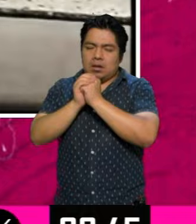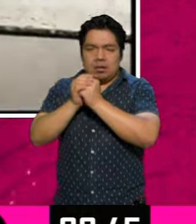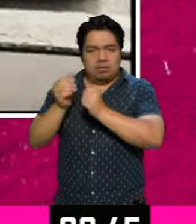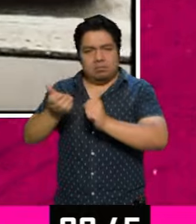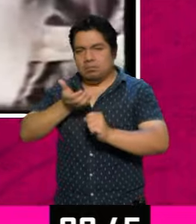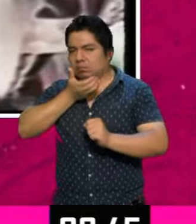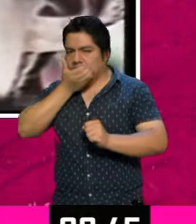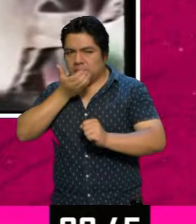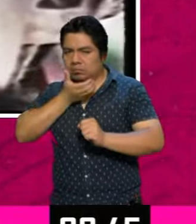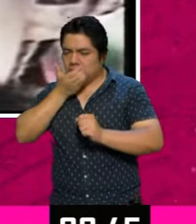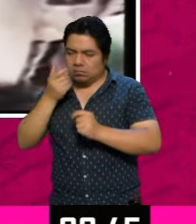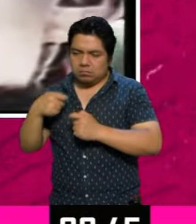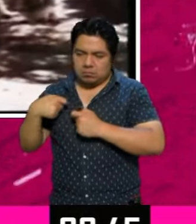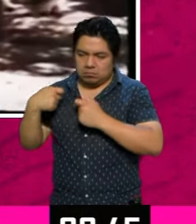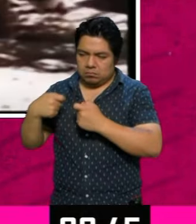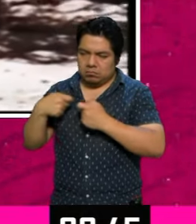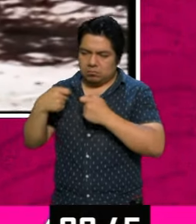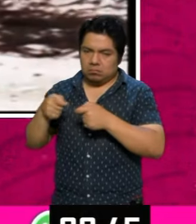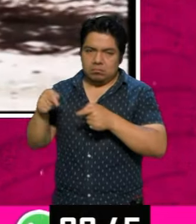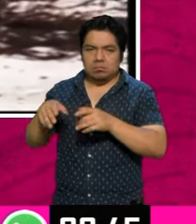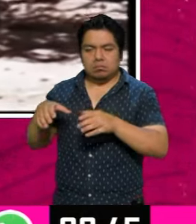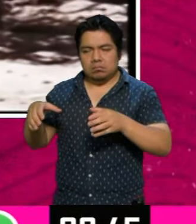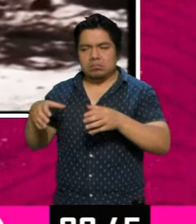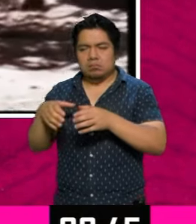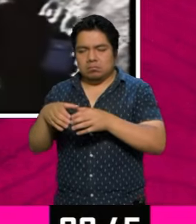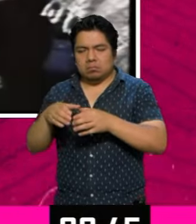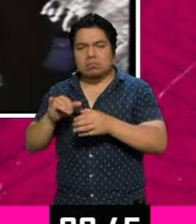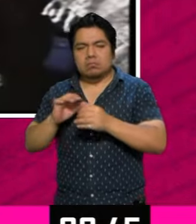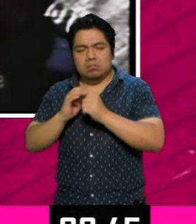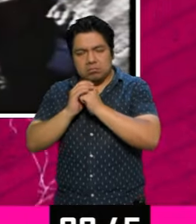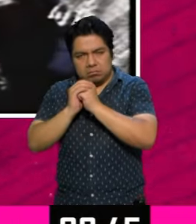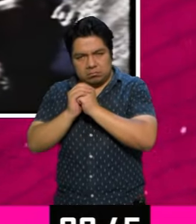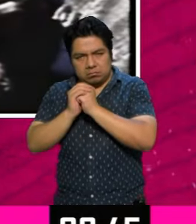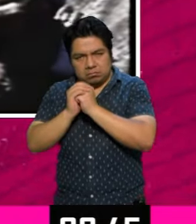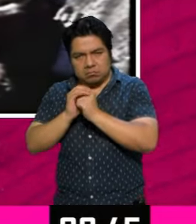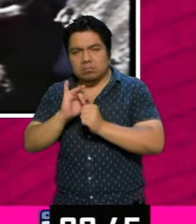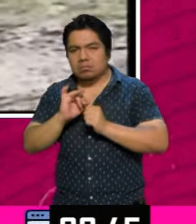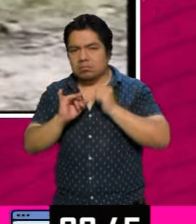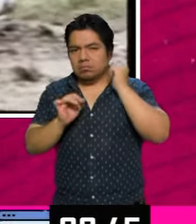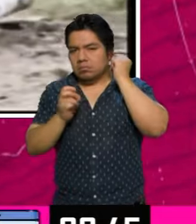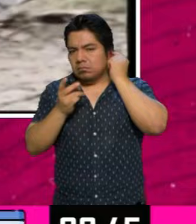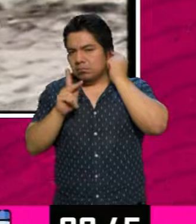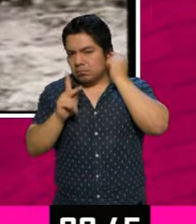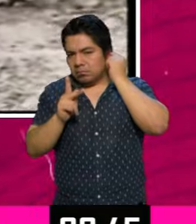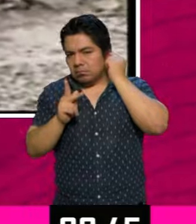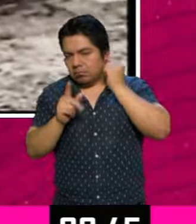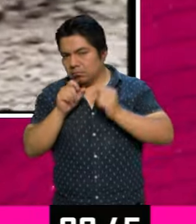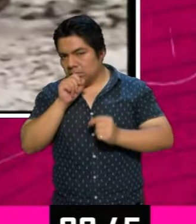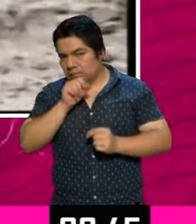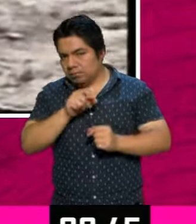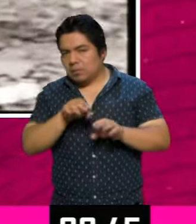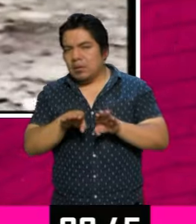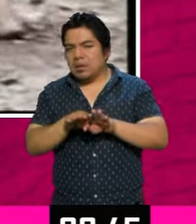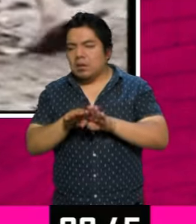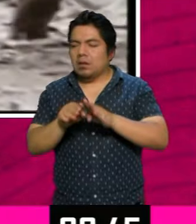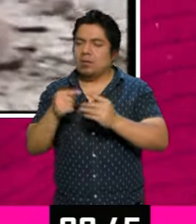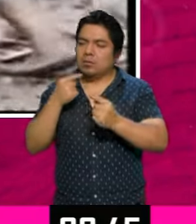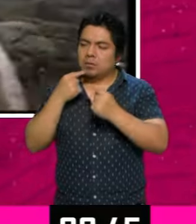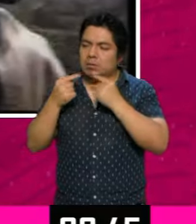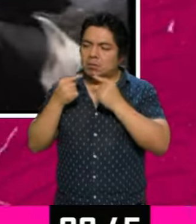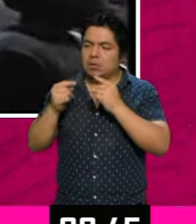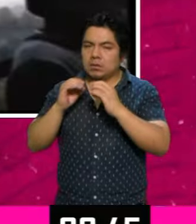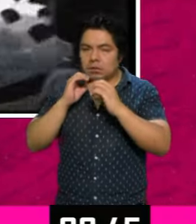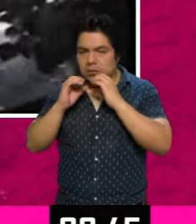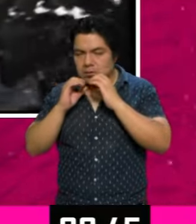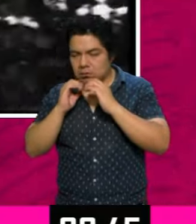comunidad se hacía y se sigue haciendo. Sí, la oración, por supuesto, pero es también una forma de diálogo. Es una